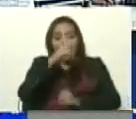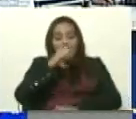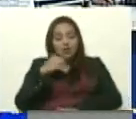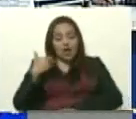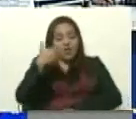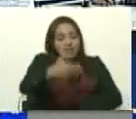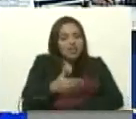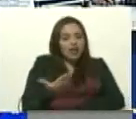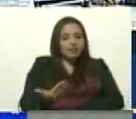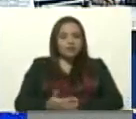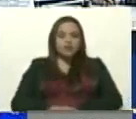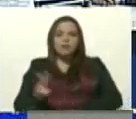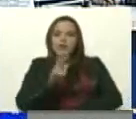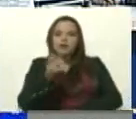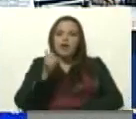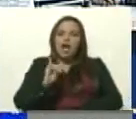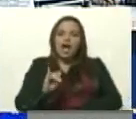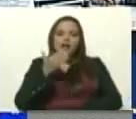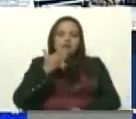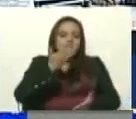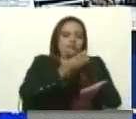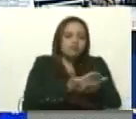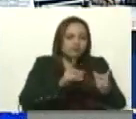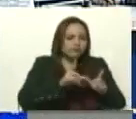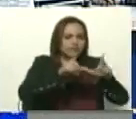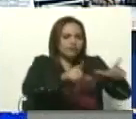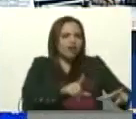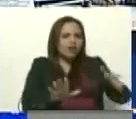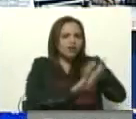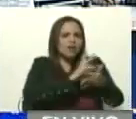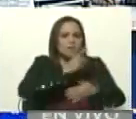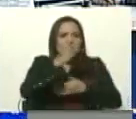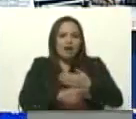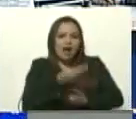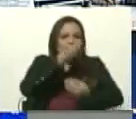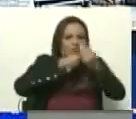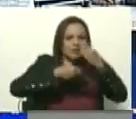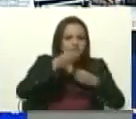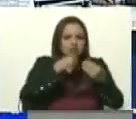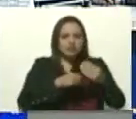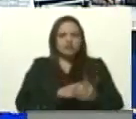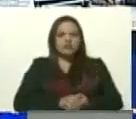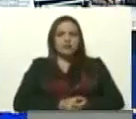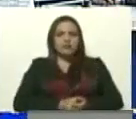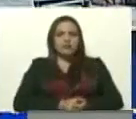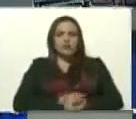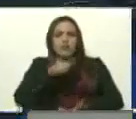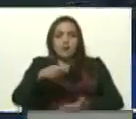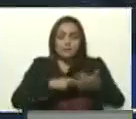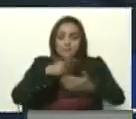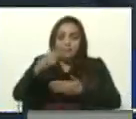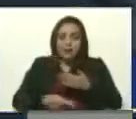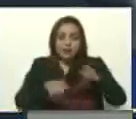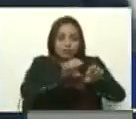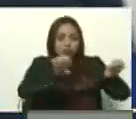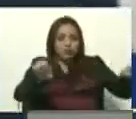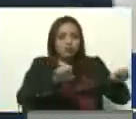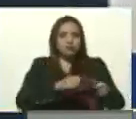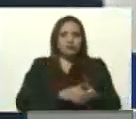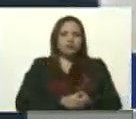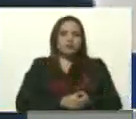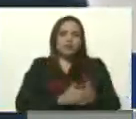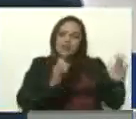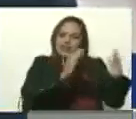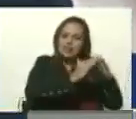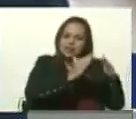adelantada. Venezuela fue reconocida en sus programas de alimentación, Gian Paolo, en sus programas de educación, de